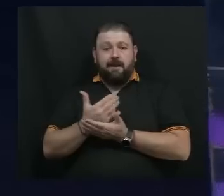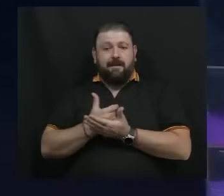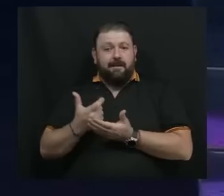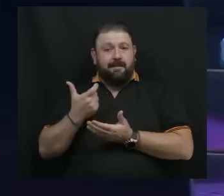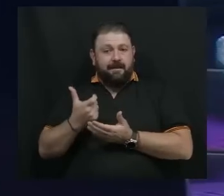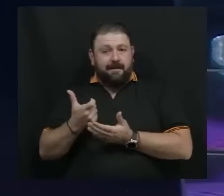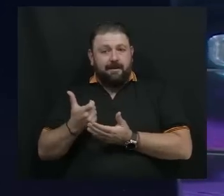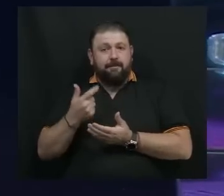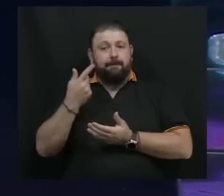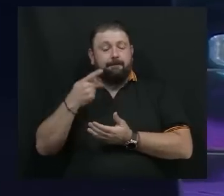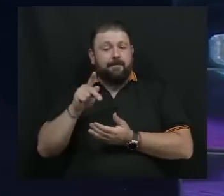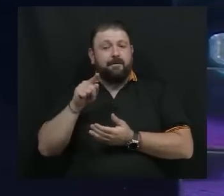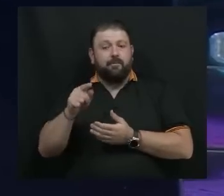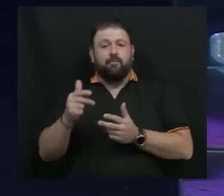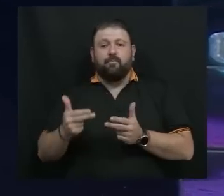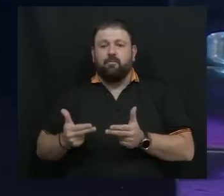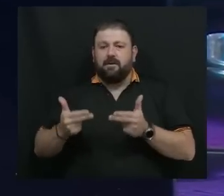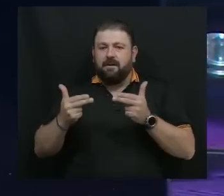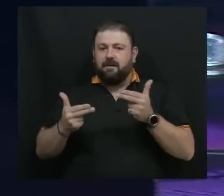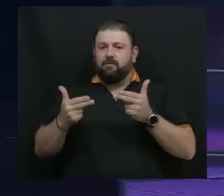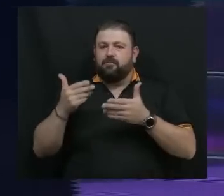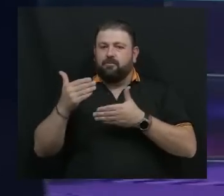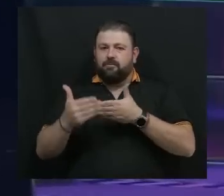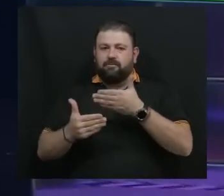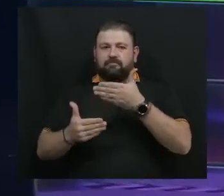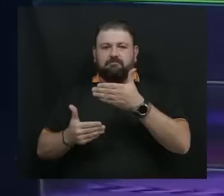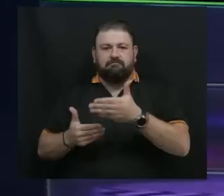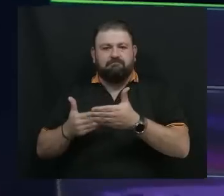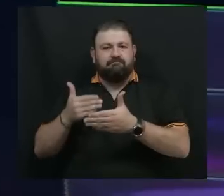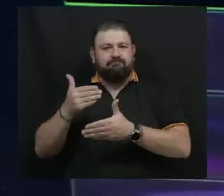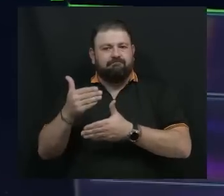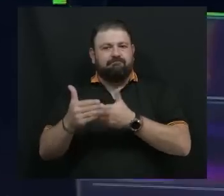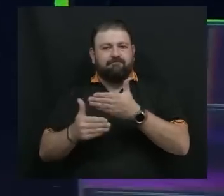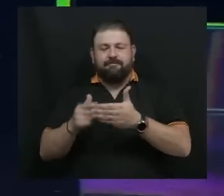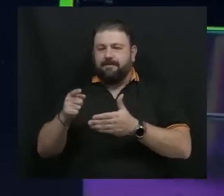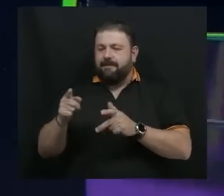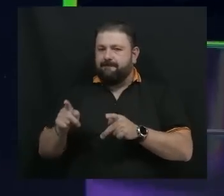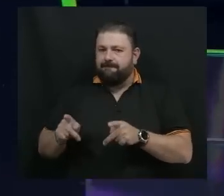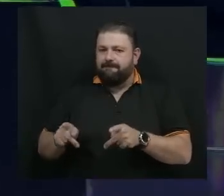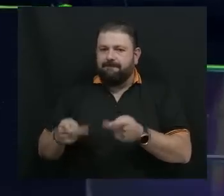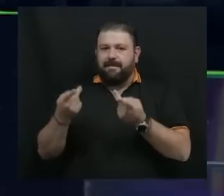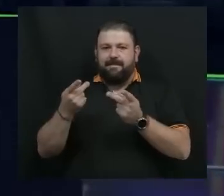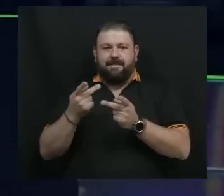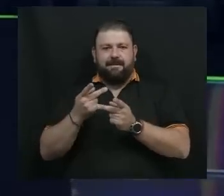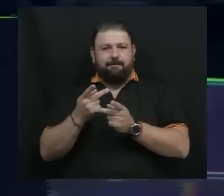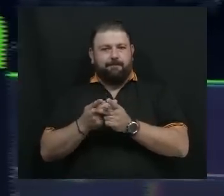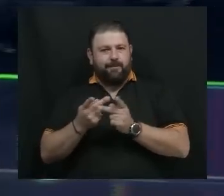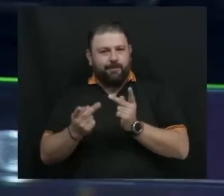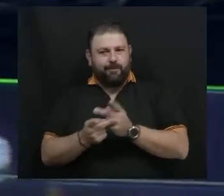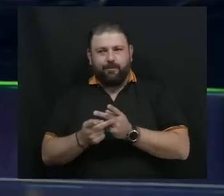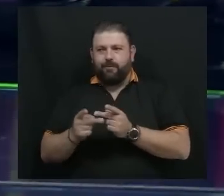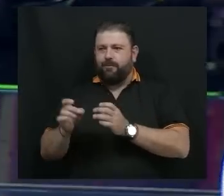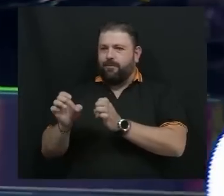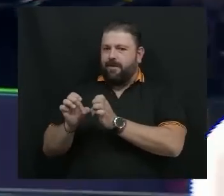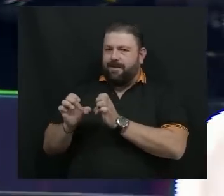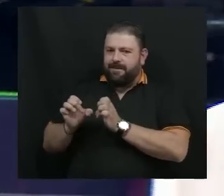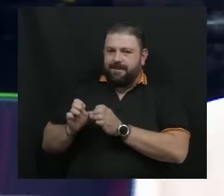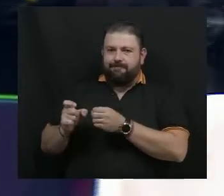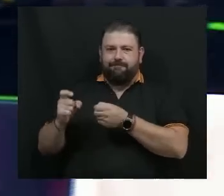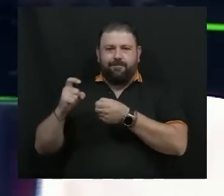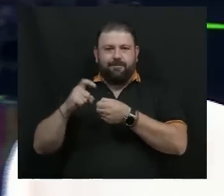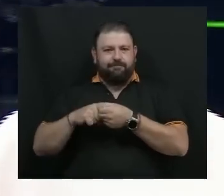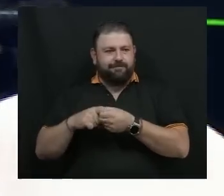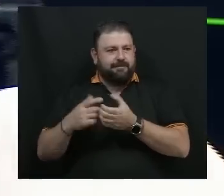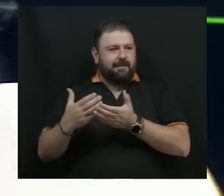nuestro negocio se basa pues, en estas cuatro aristas que vemos allí, vender el producto, formar equipos, ganar incentivos y ganar